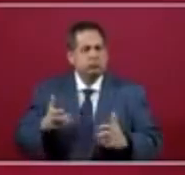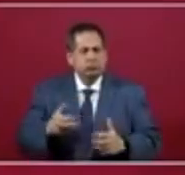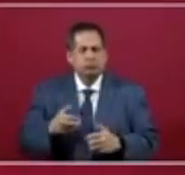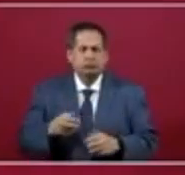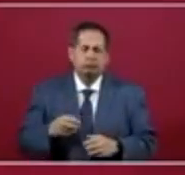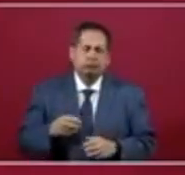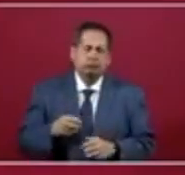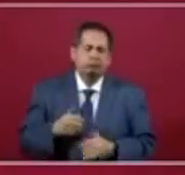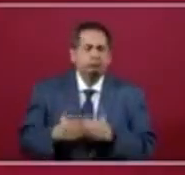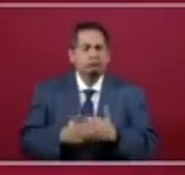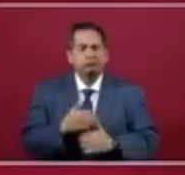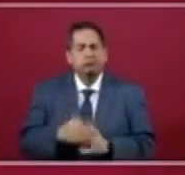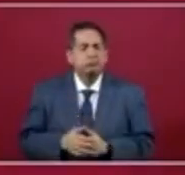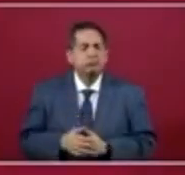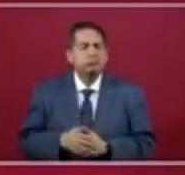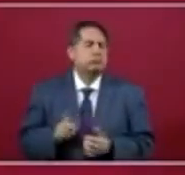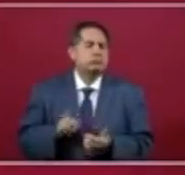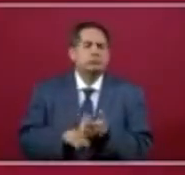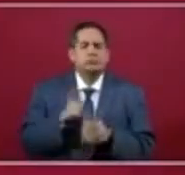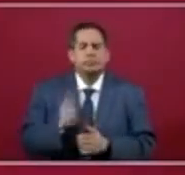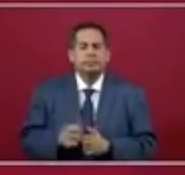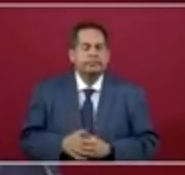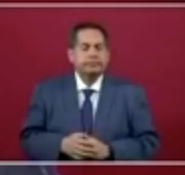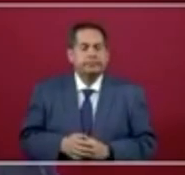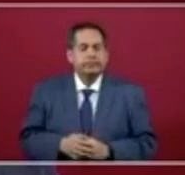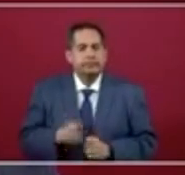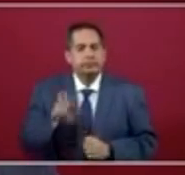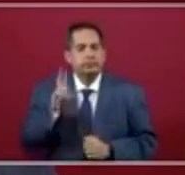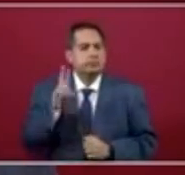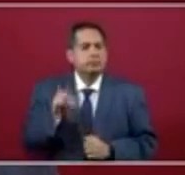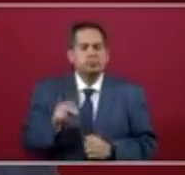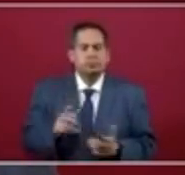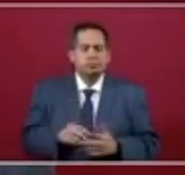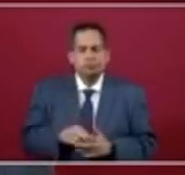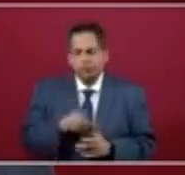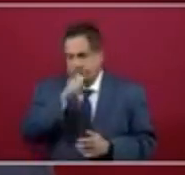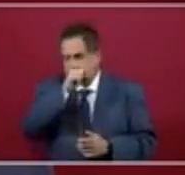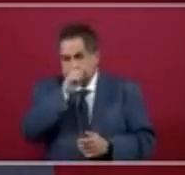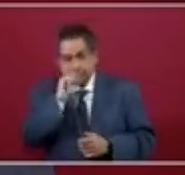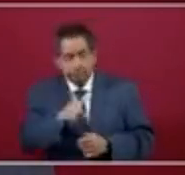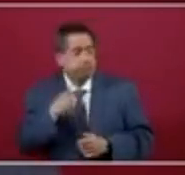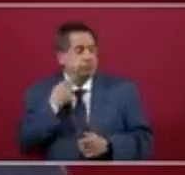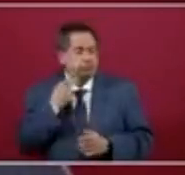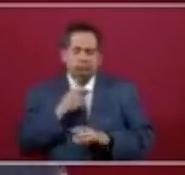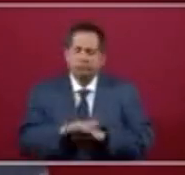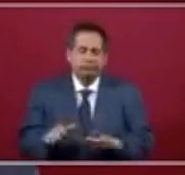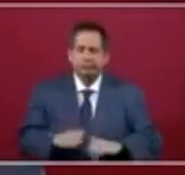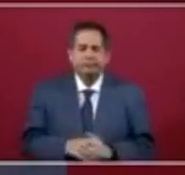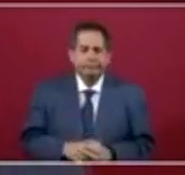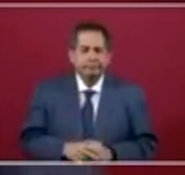aceptando que ya no es la misma política. Ya